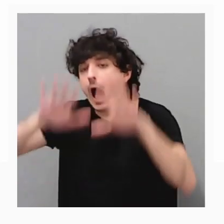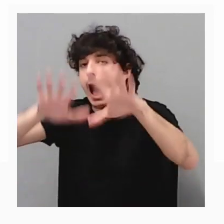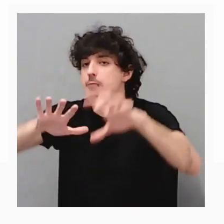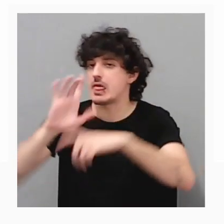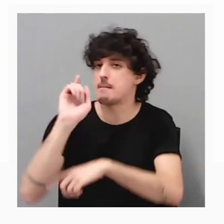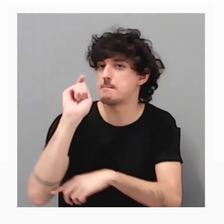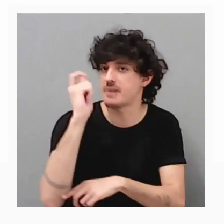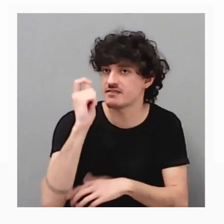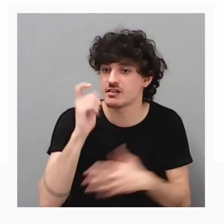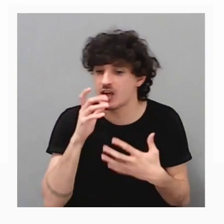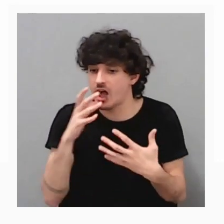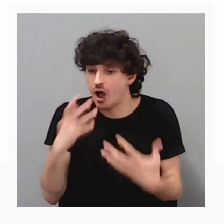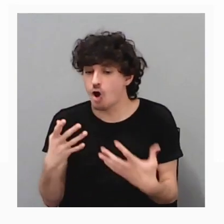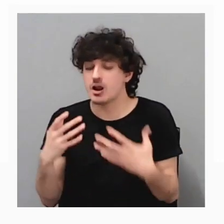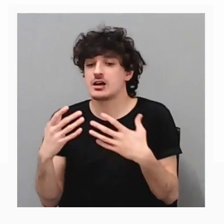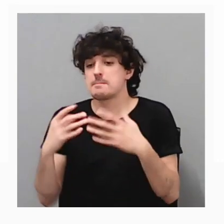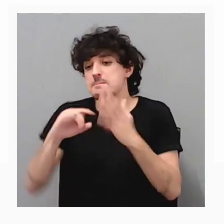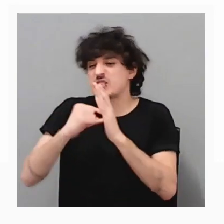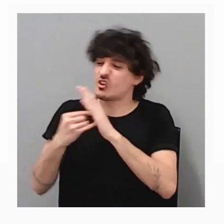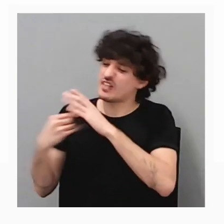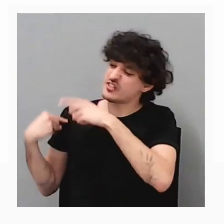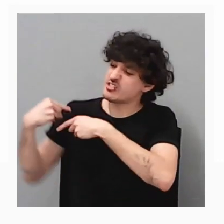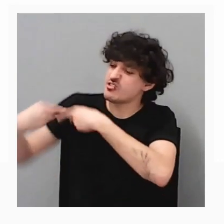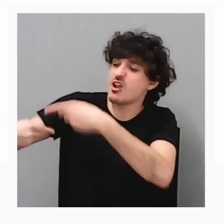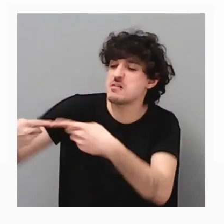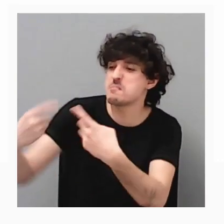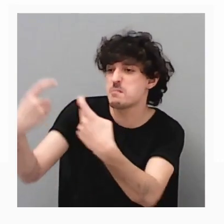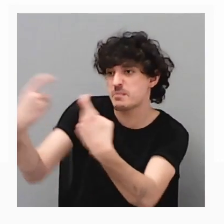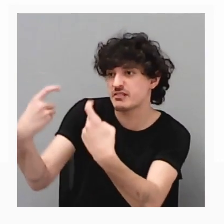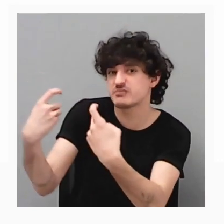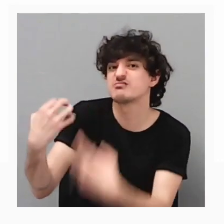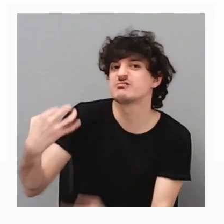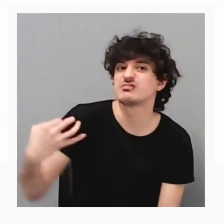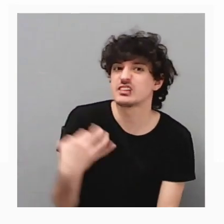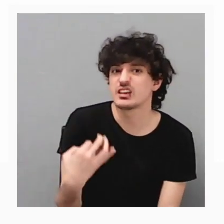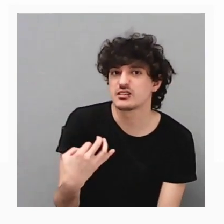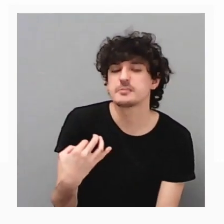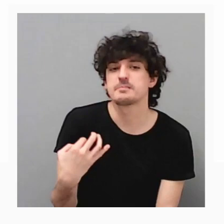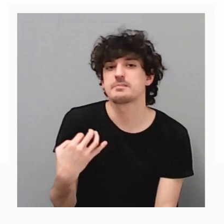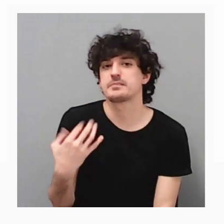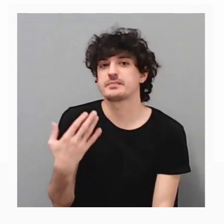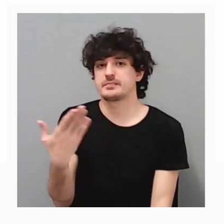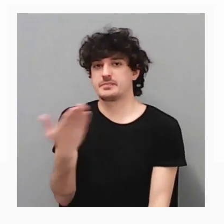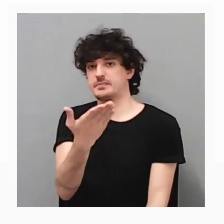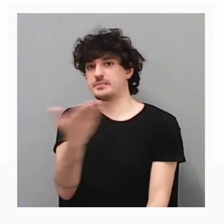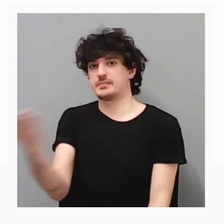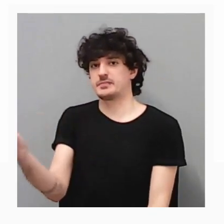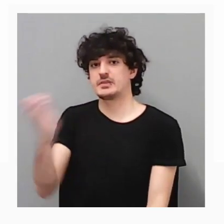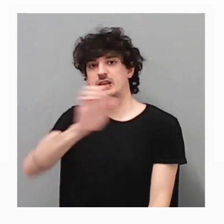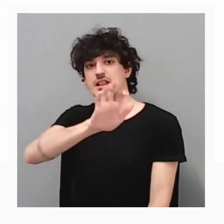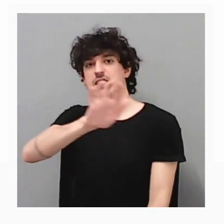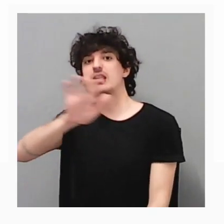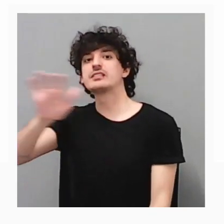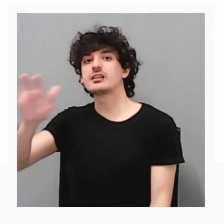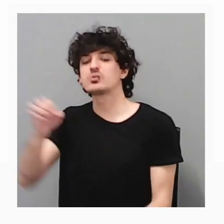metodologías tradicionales de enseño, nos van a enseñar esto. ¿Cuántas letras vosotros veis en la pantalla? ¿Cuántos?